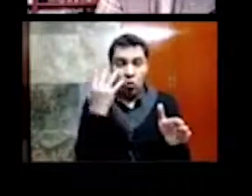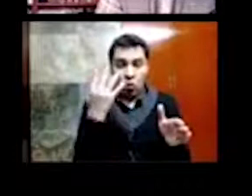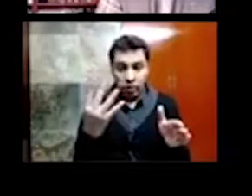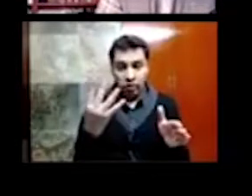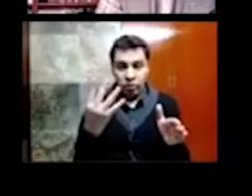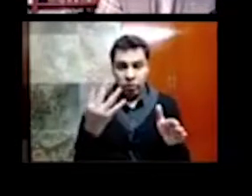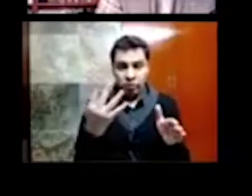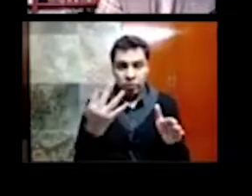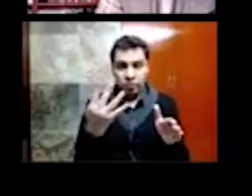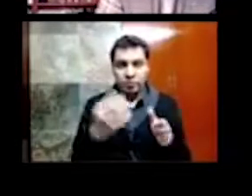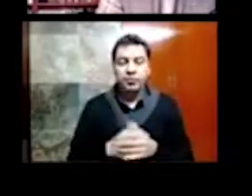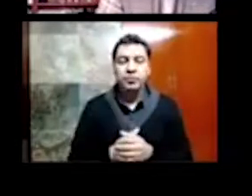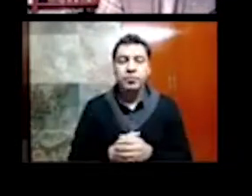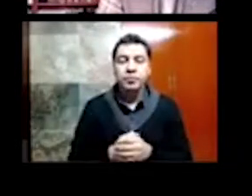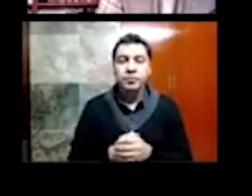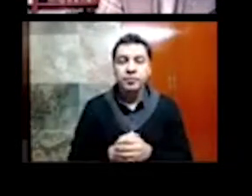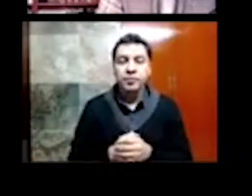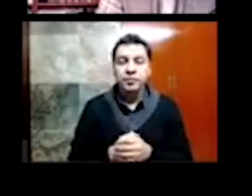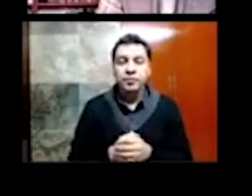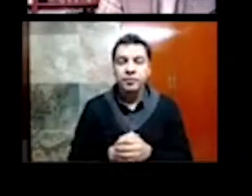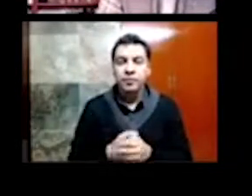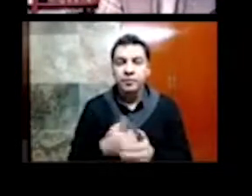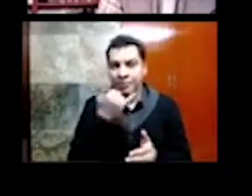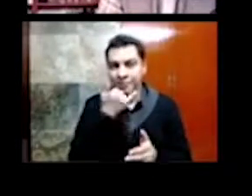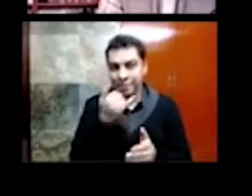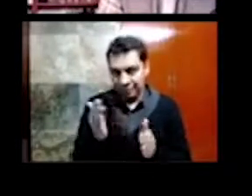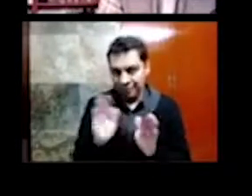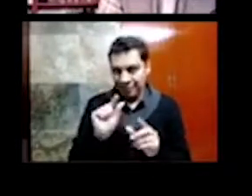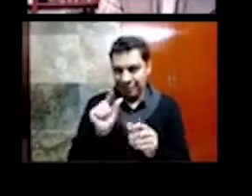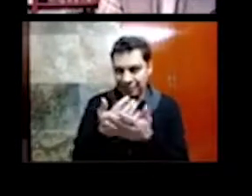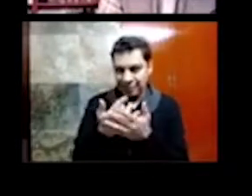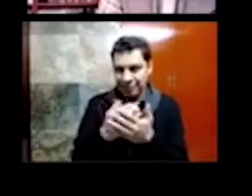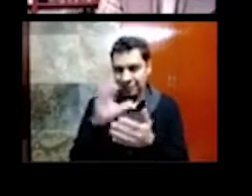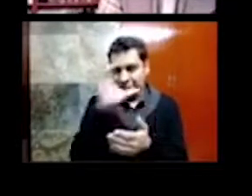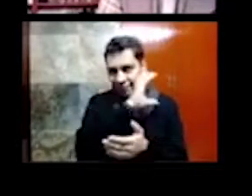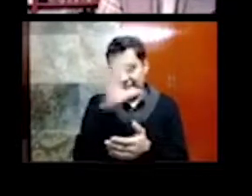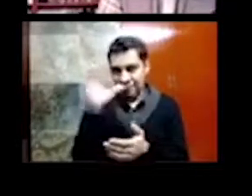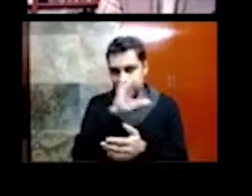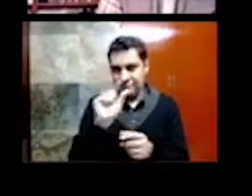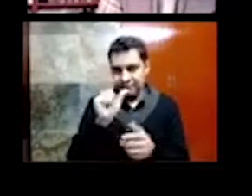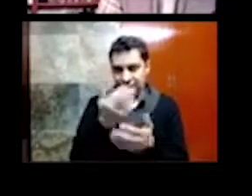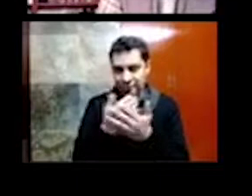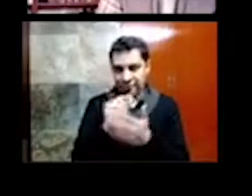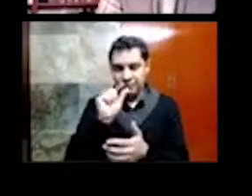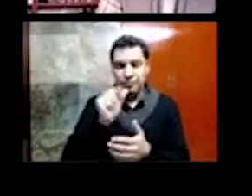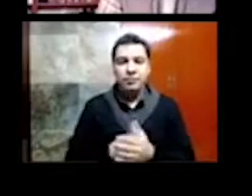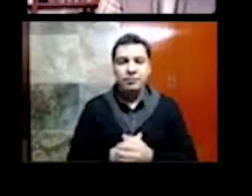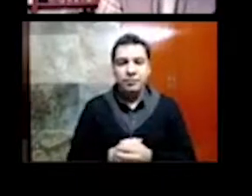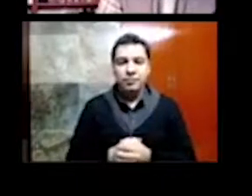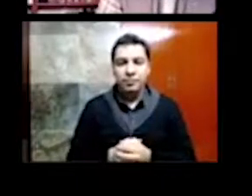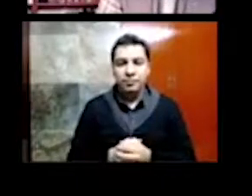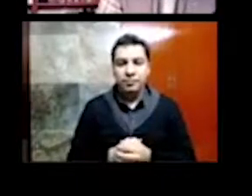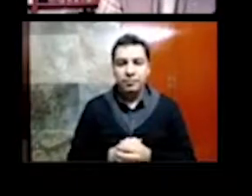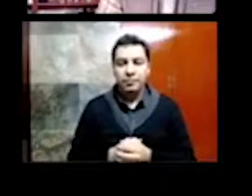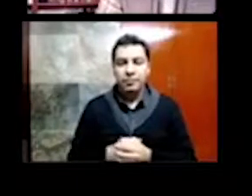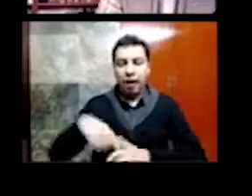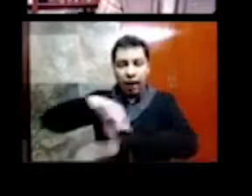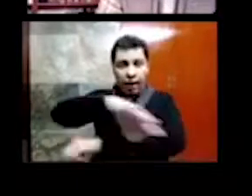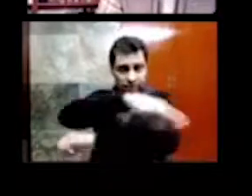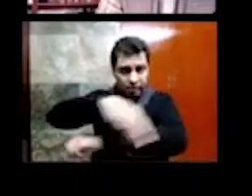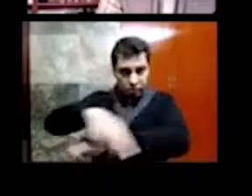concluir, perdón, voy. Maravillosos dibujos, qué bárbaro, siempre. Con la arquitectura regional.